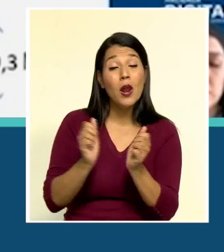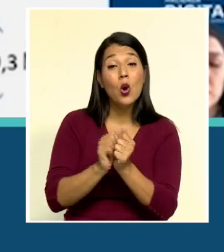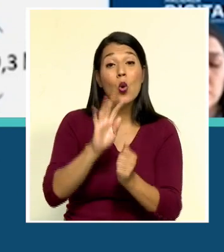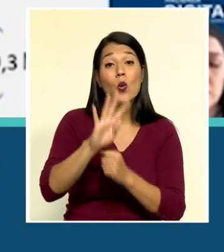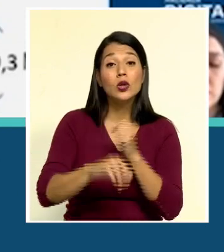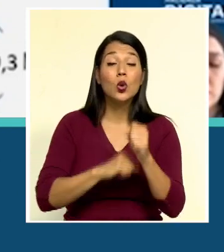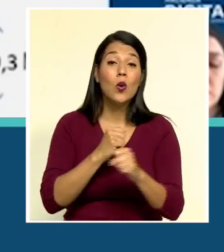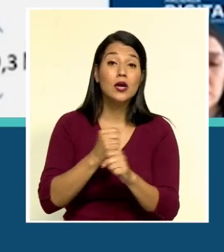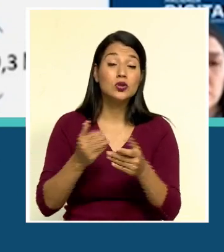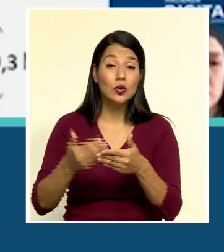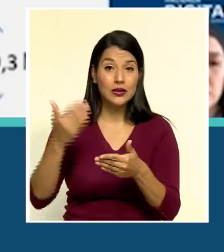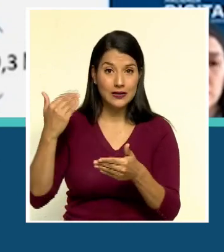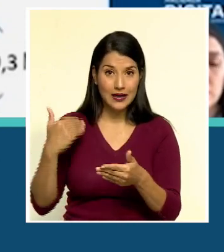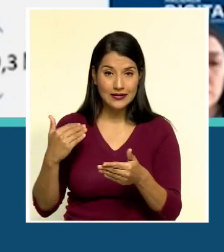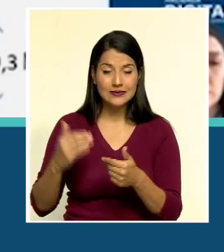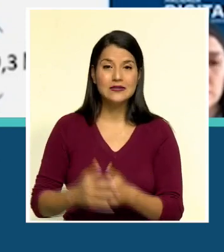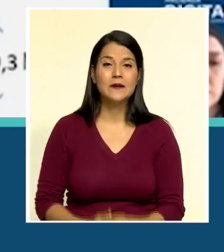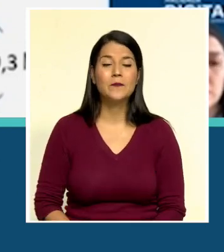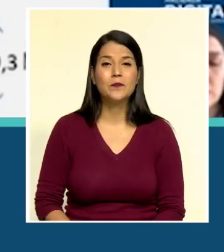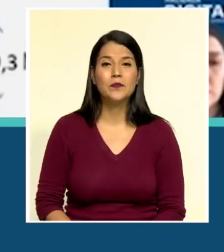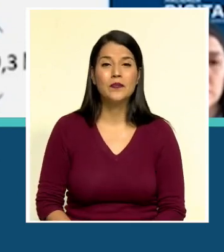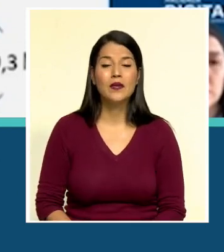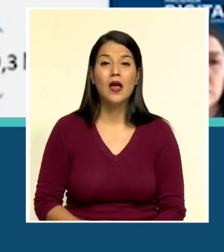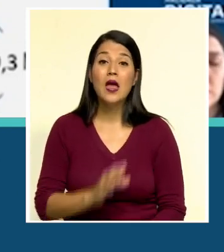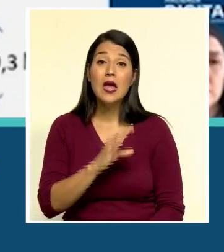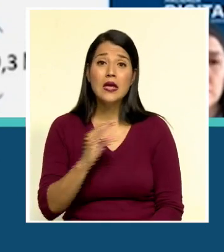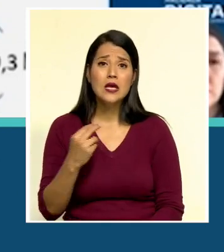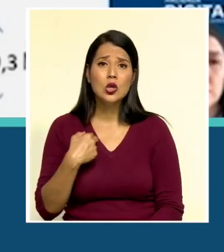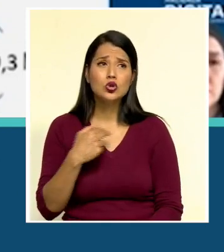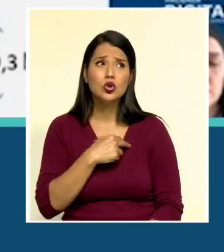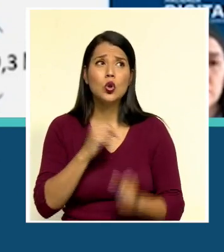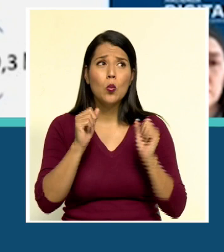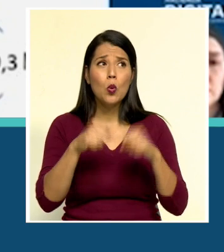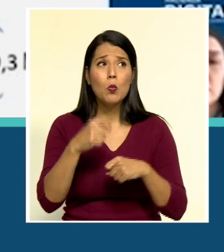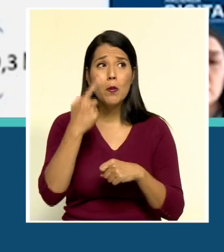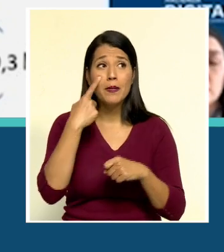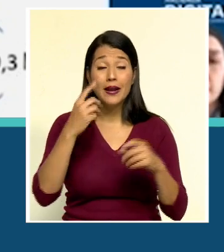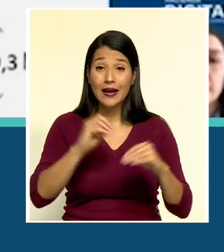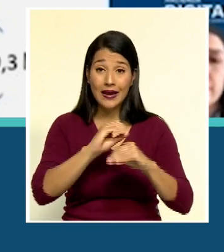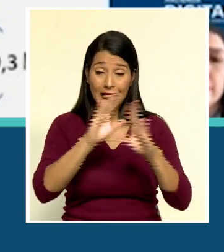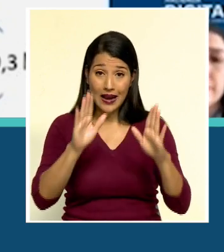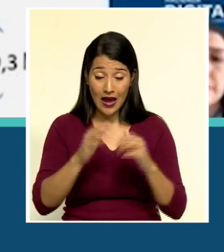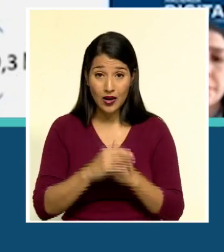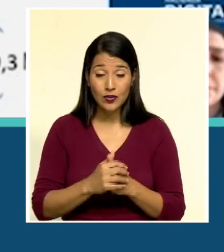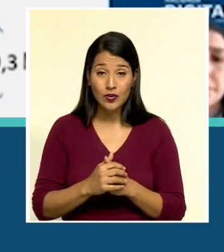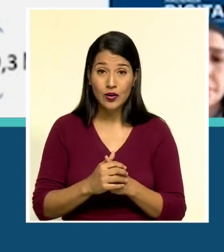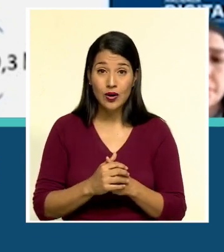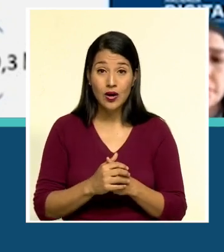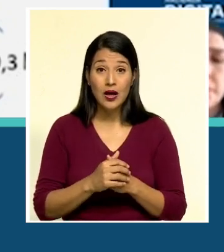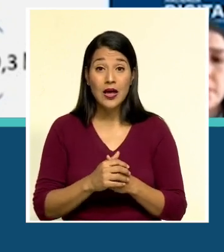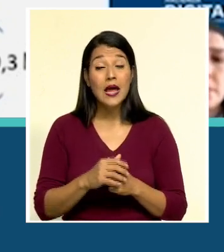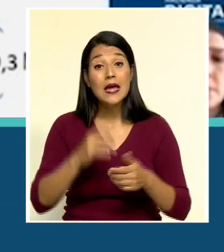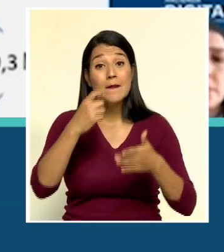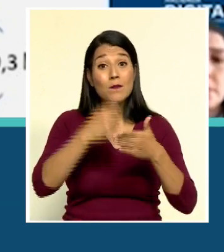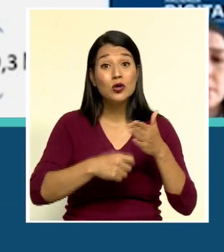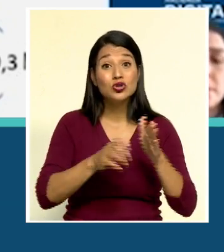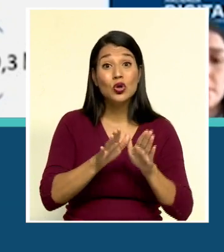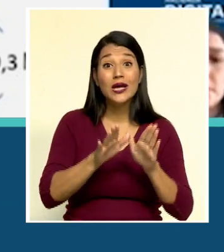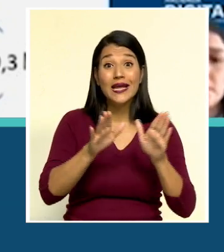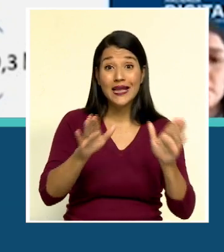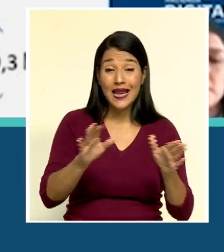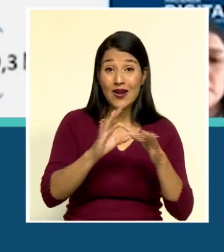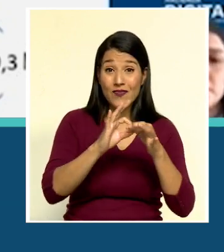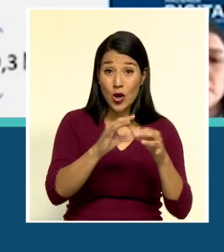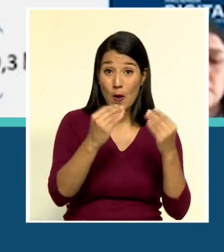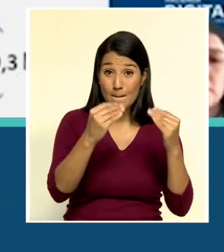de la implementación de esta reforma los podemos ver claramente acá. Nosotros, en lo que era el impuesto general sobre las ventas,